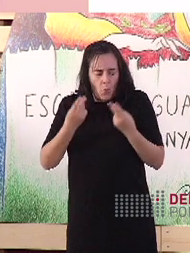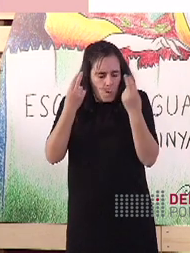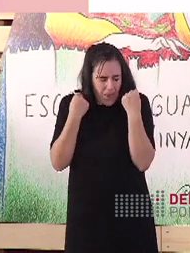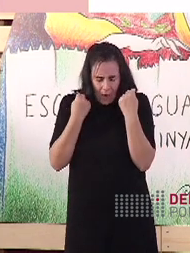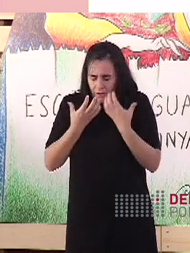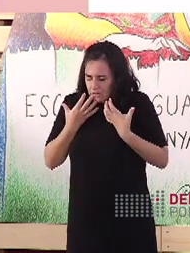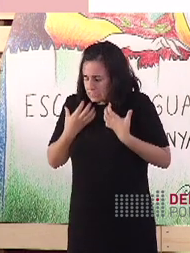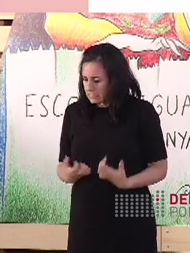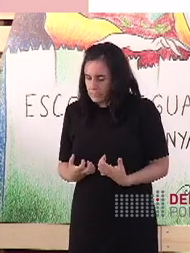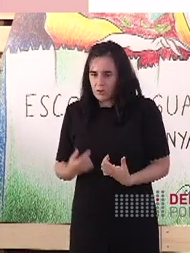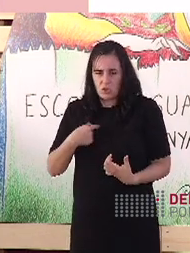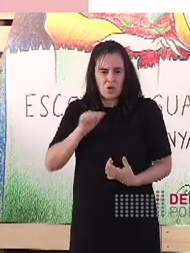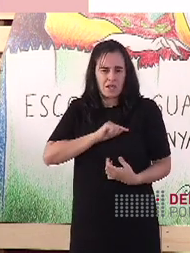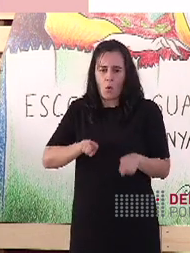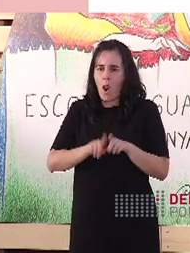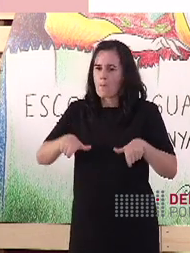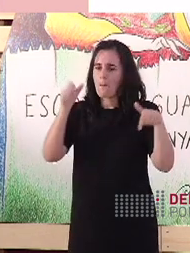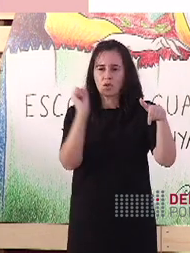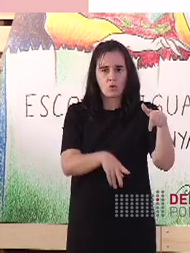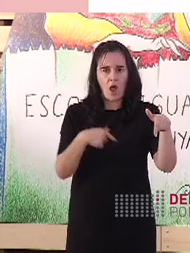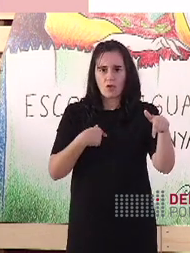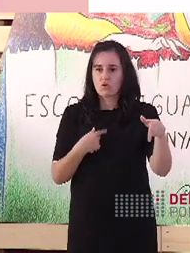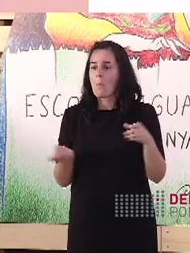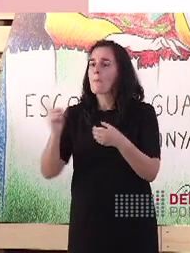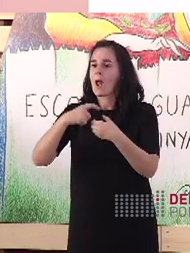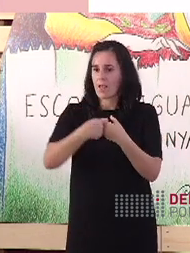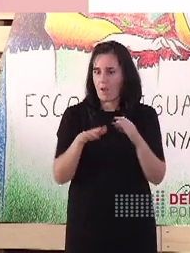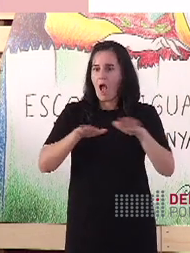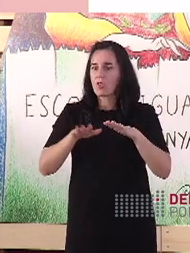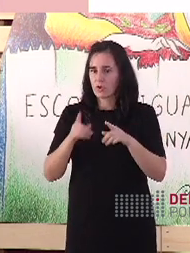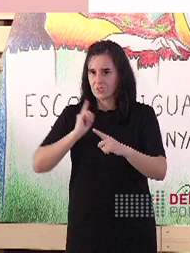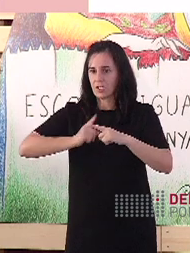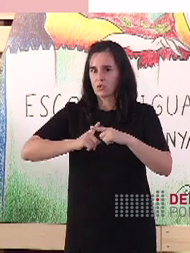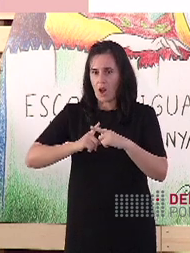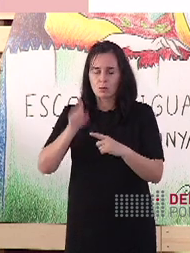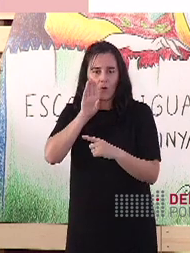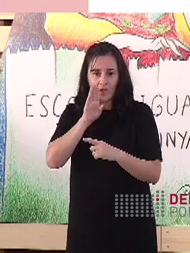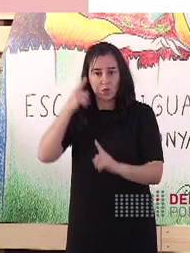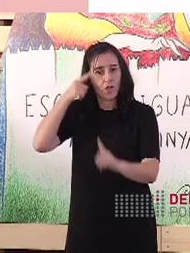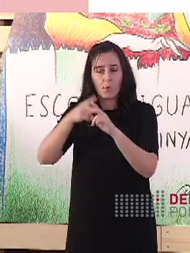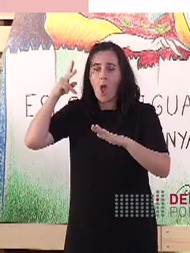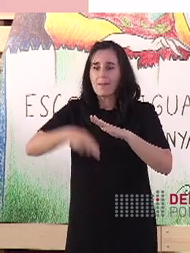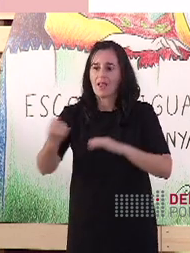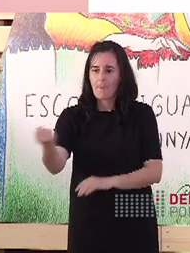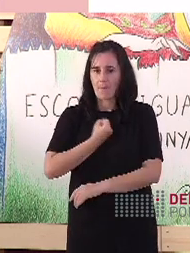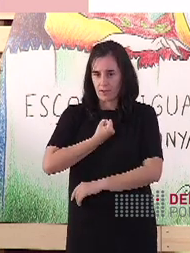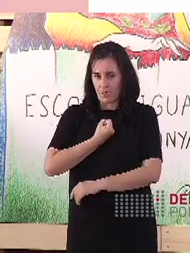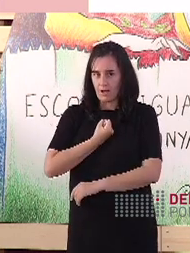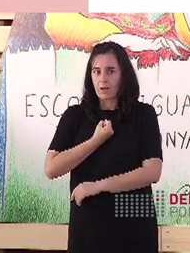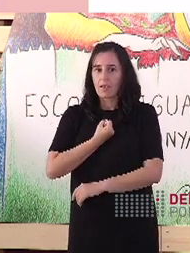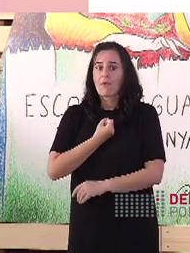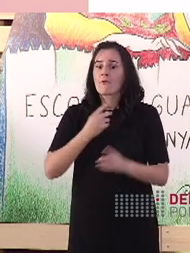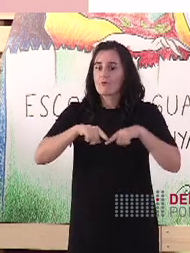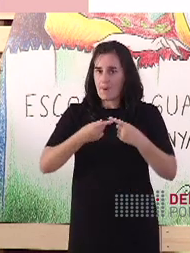en mi vida. Me sentí basura. Participé en acciones sexuales pornográficas para evitar ser asesinada. Las vidas de mis familiares